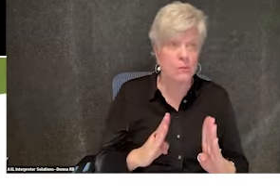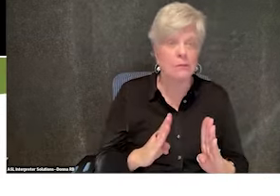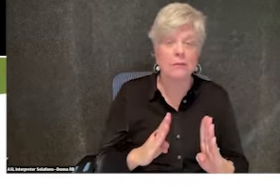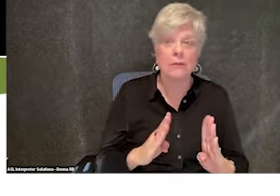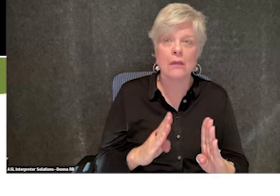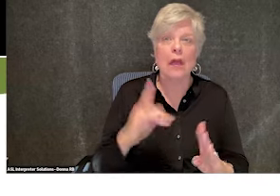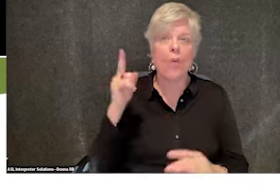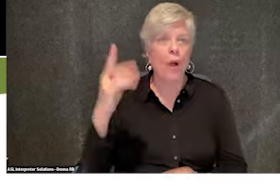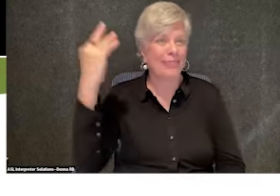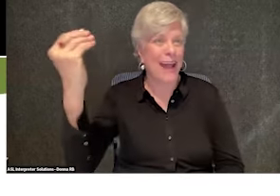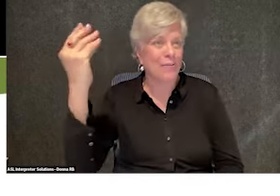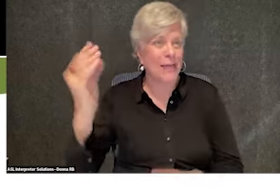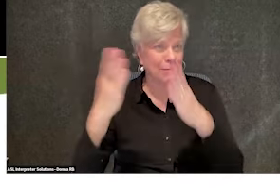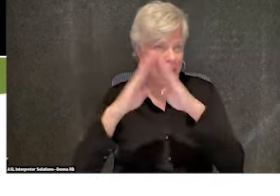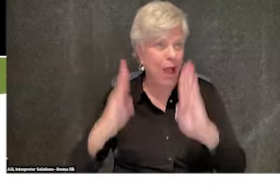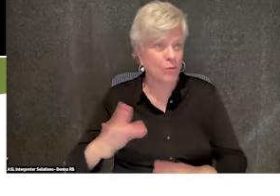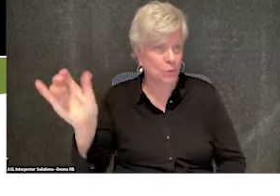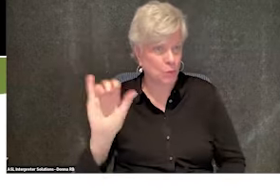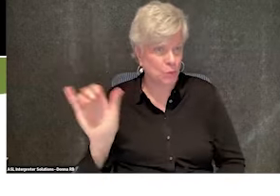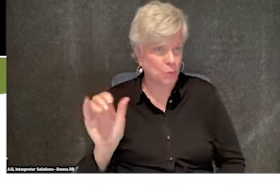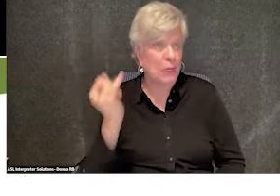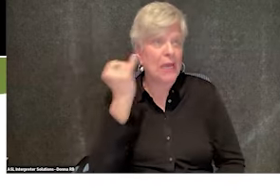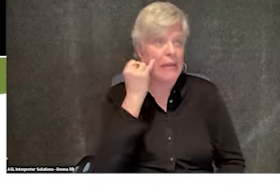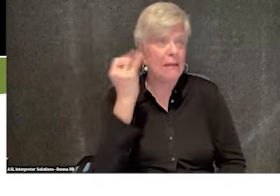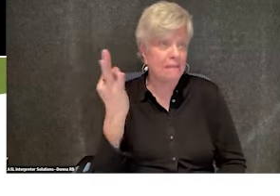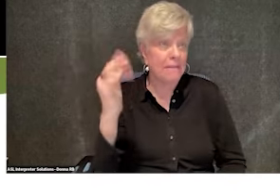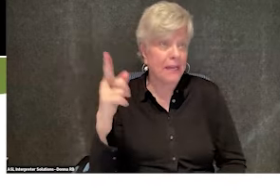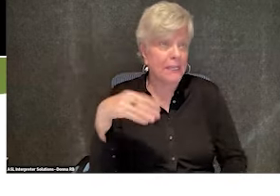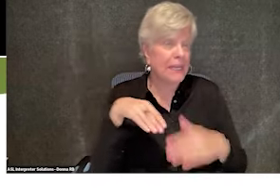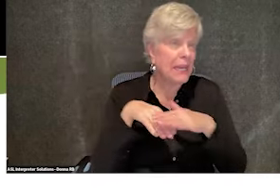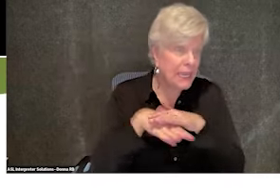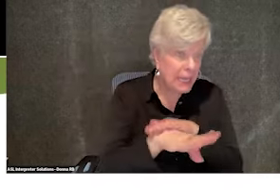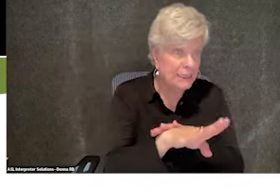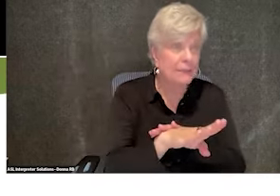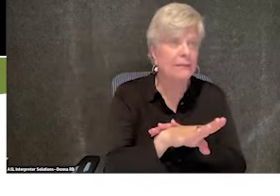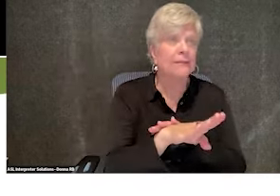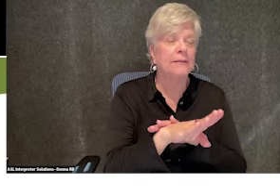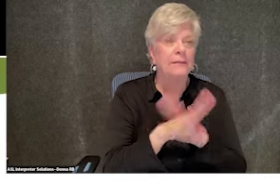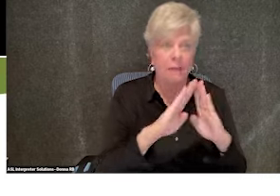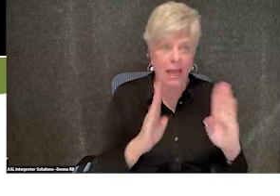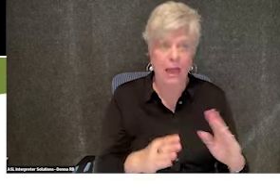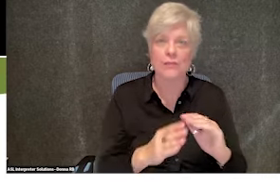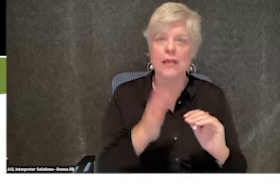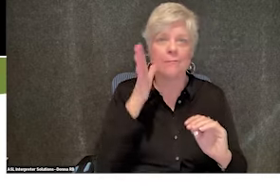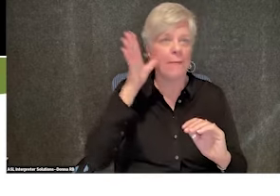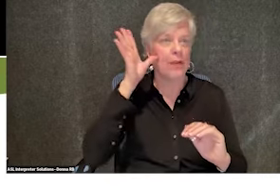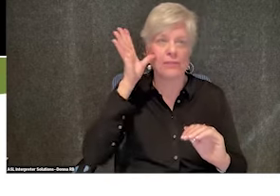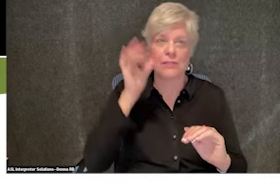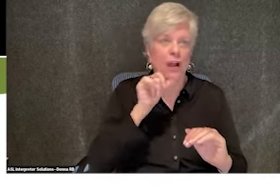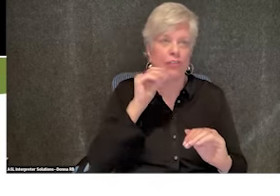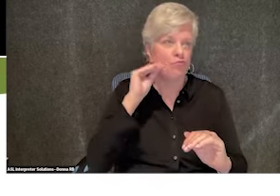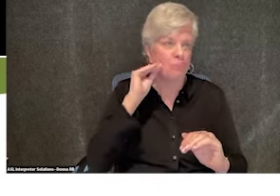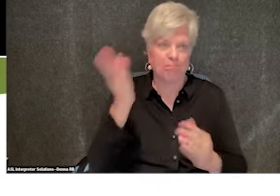no están aquí para abrirme la puerta. Así, ay, se me había olvidado de eso. Sí,